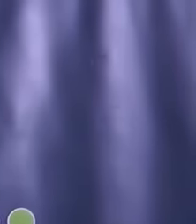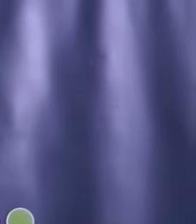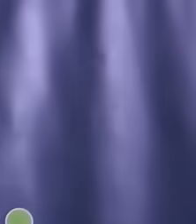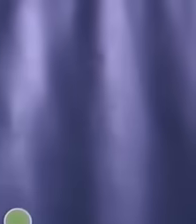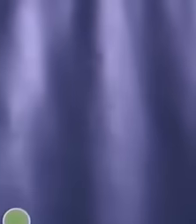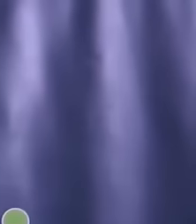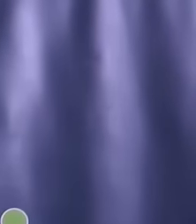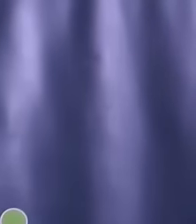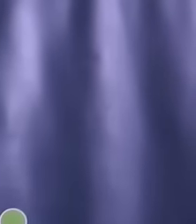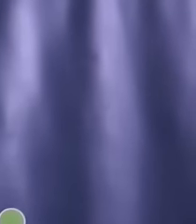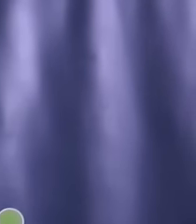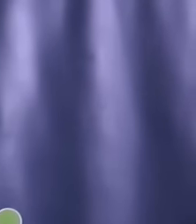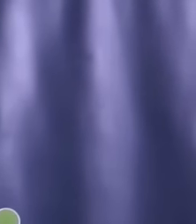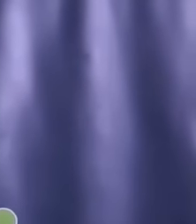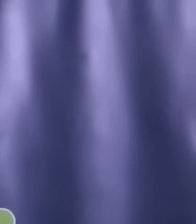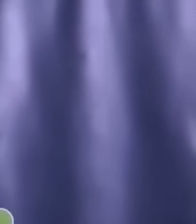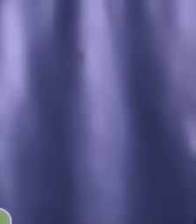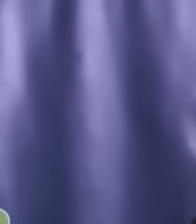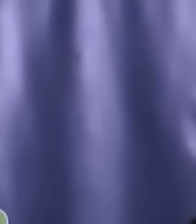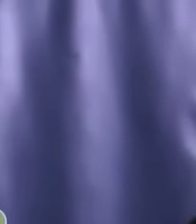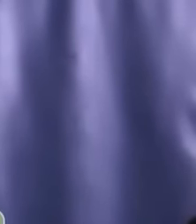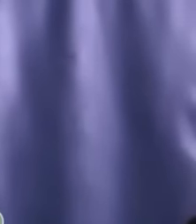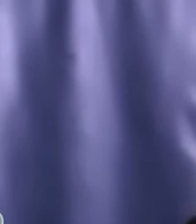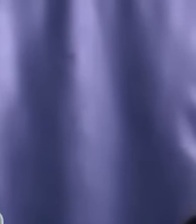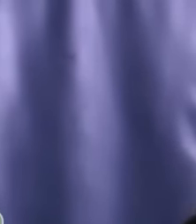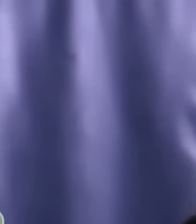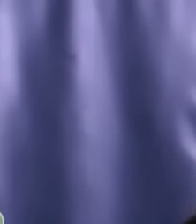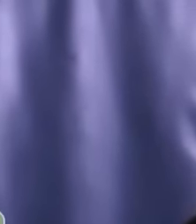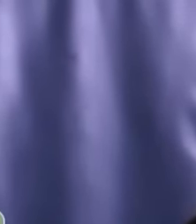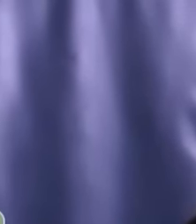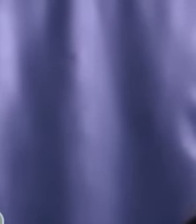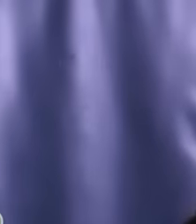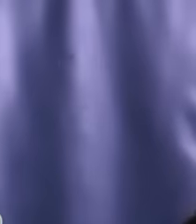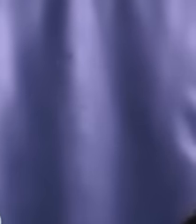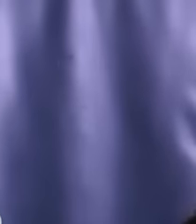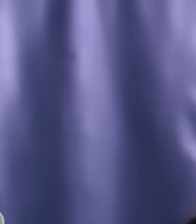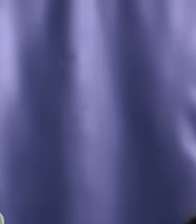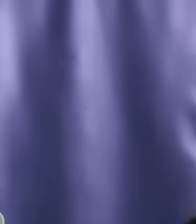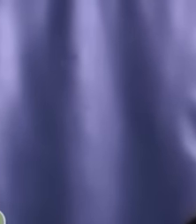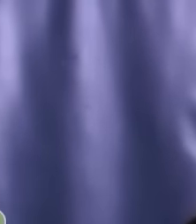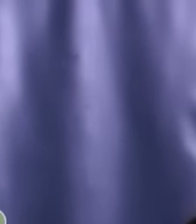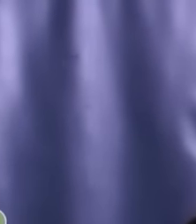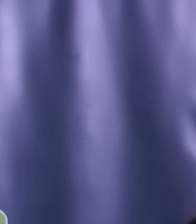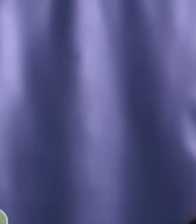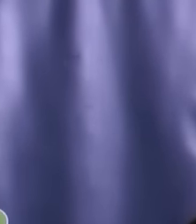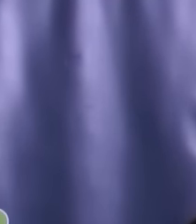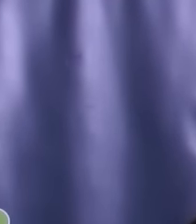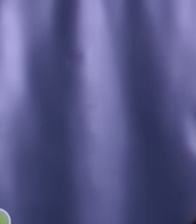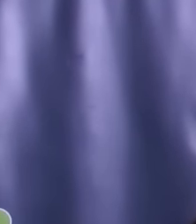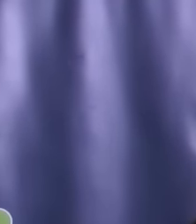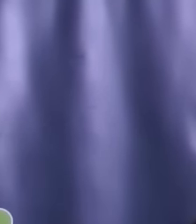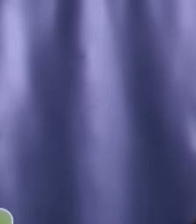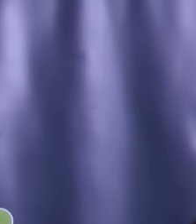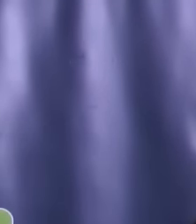hegemonía del pnv Que hará Esta sí que la sanidad que el acceso a la vivienda que los cuidados